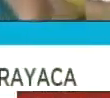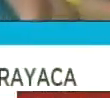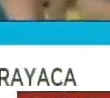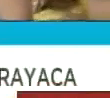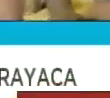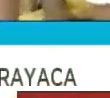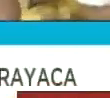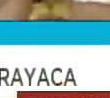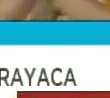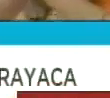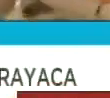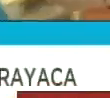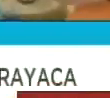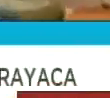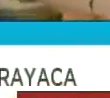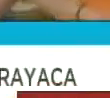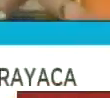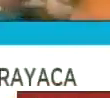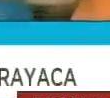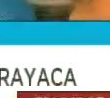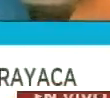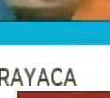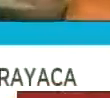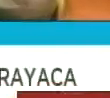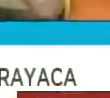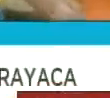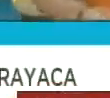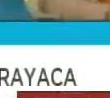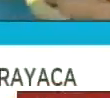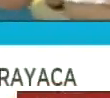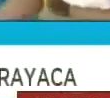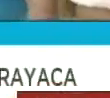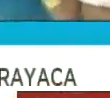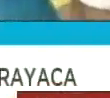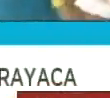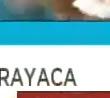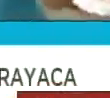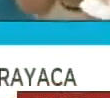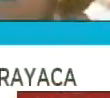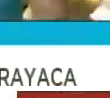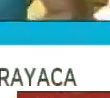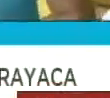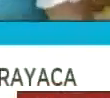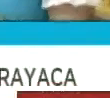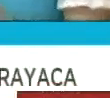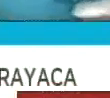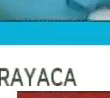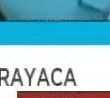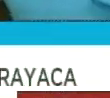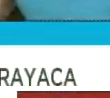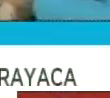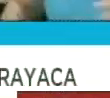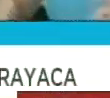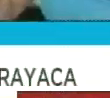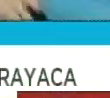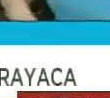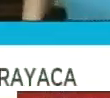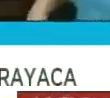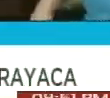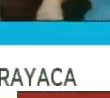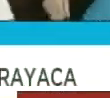Aquí en La Guaira vas a gozar, no vas a ver y a